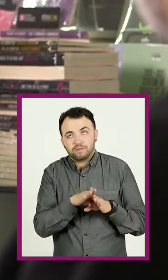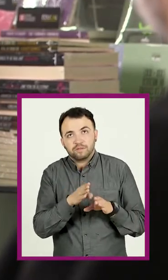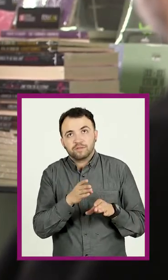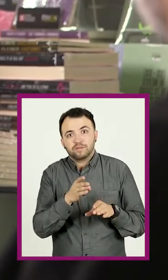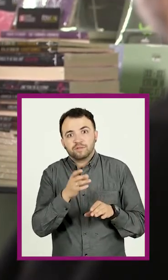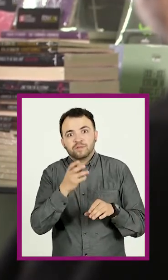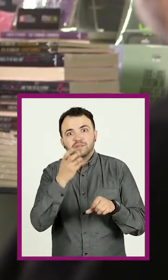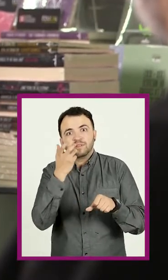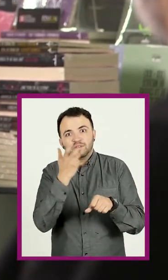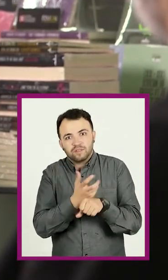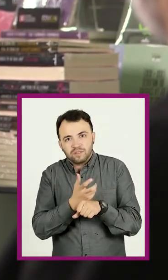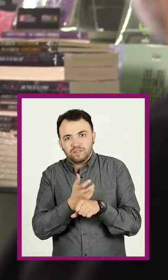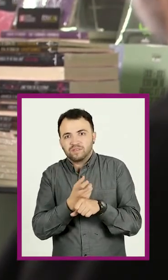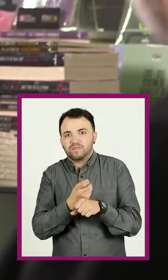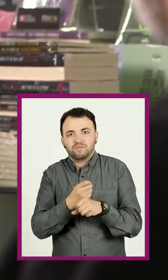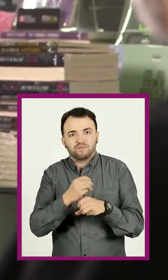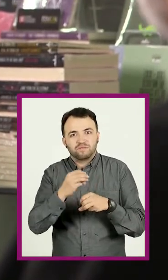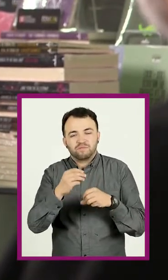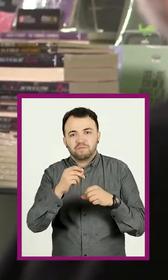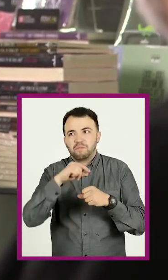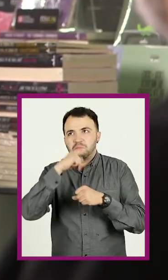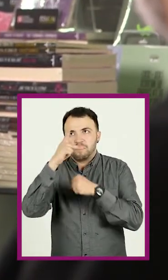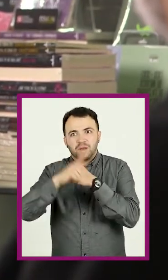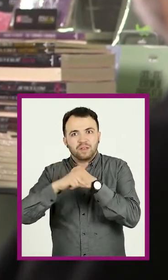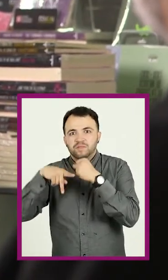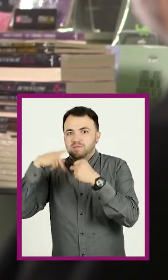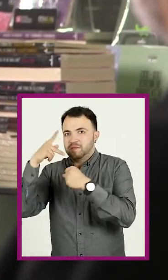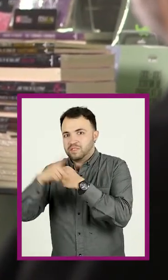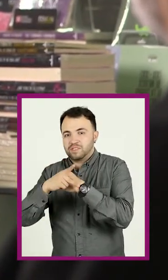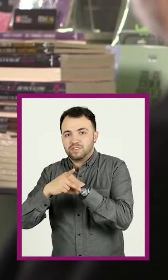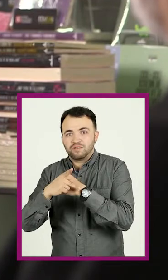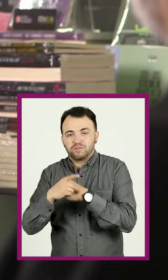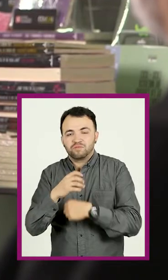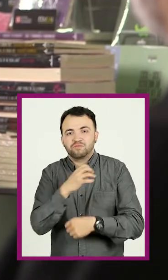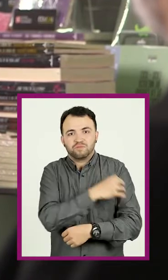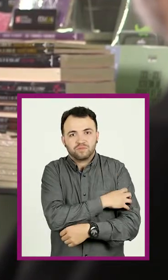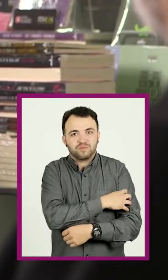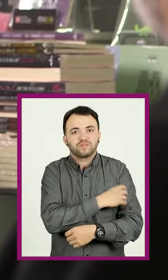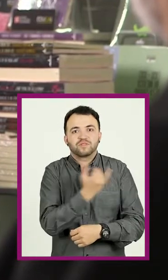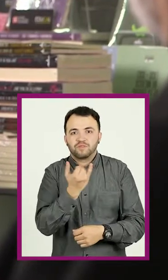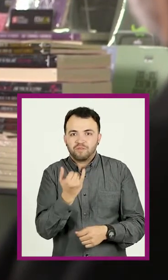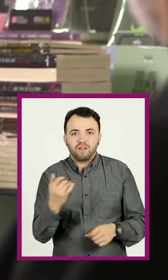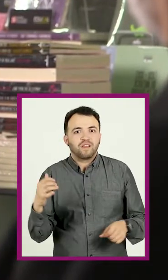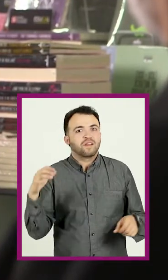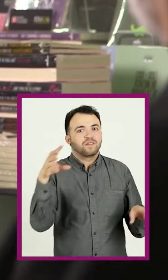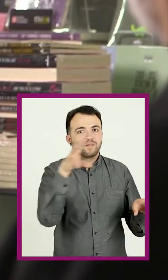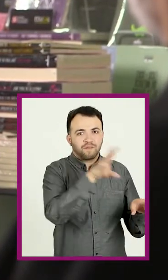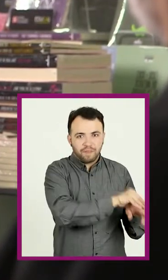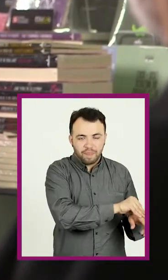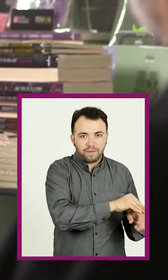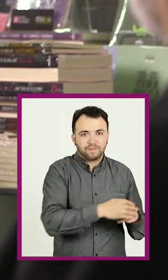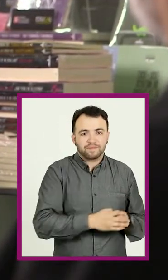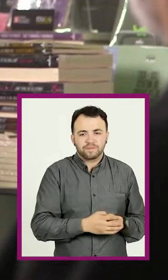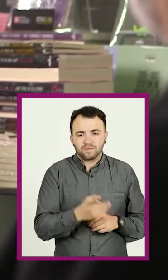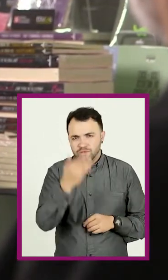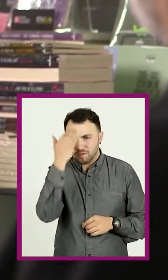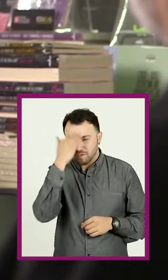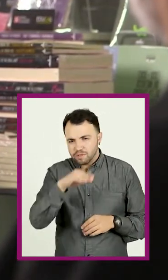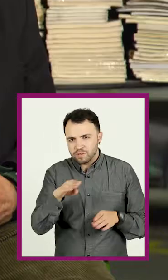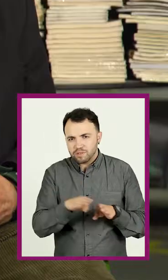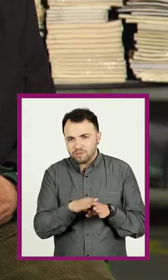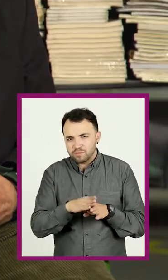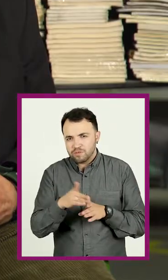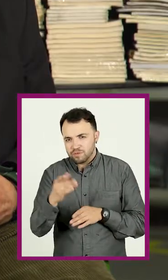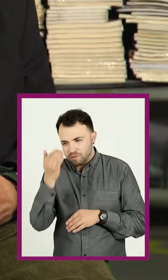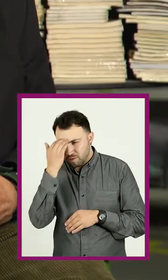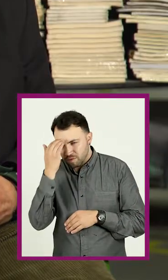para impedir que ese sueño se haga realidad. Claro. Pero, como tú sabes y conoces muy bien a Platón, esto mismo se plantea